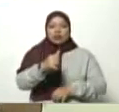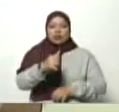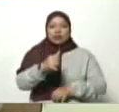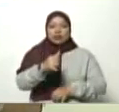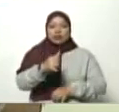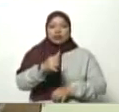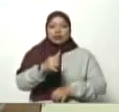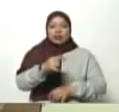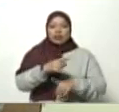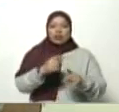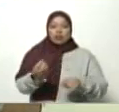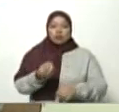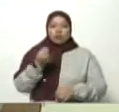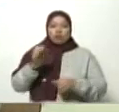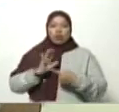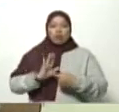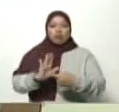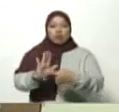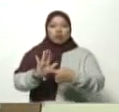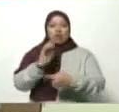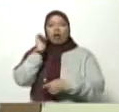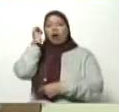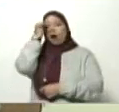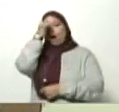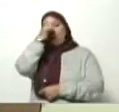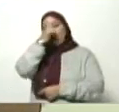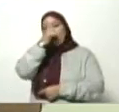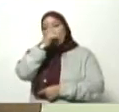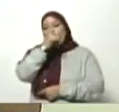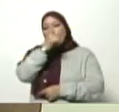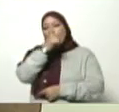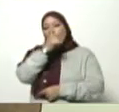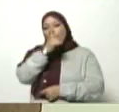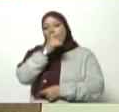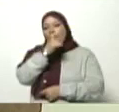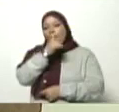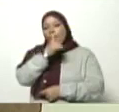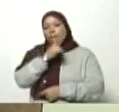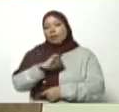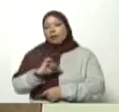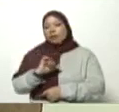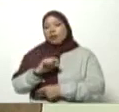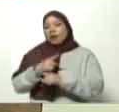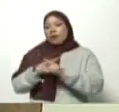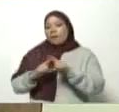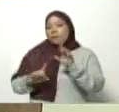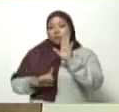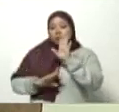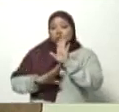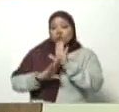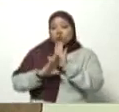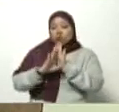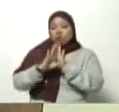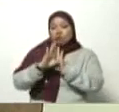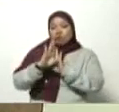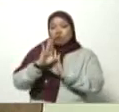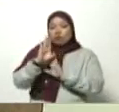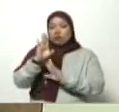Pero nosotros les hemos demostrado una capacidad de resistencia superior a la que ellos creían, pero superior a la que ellos